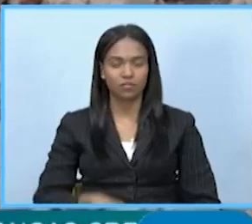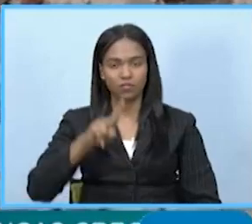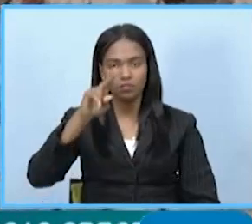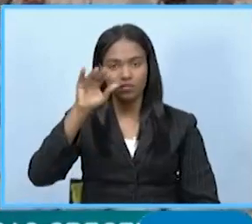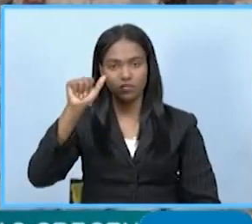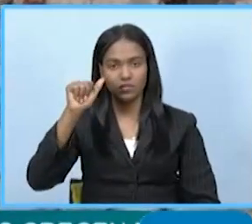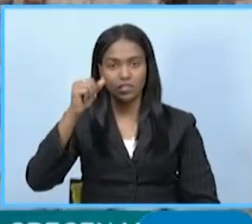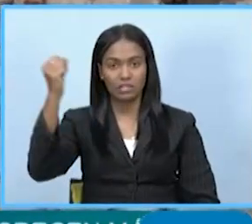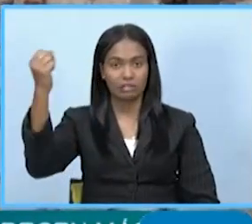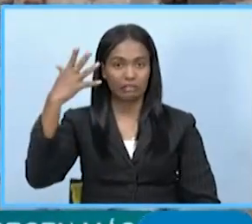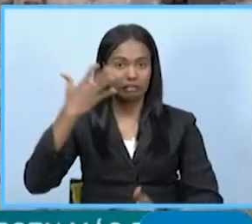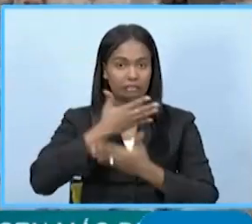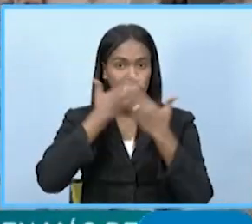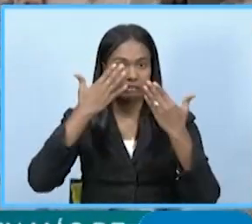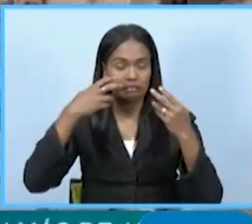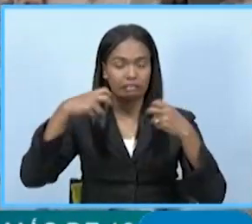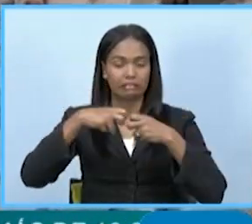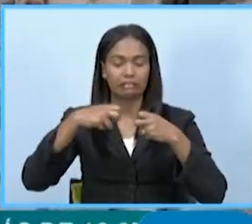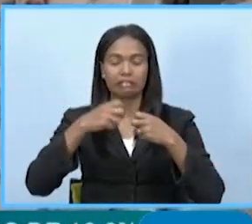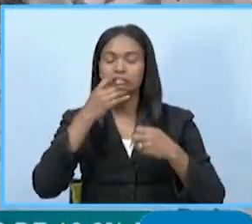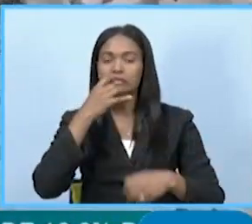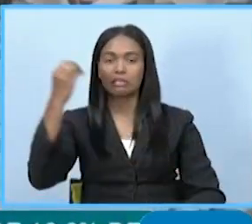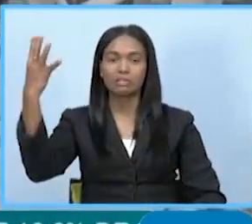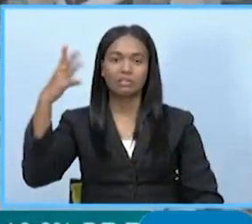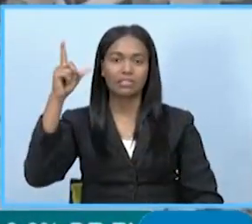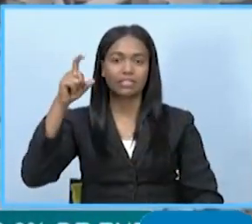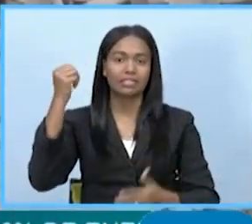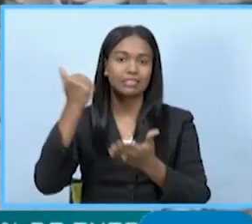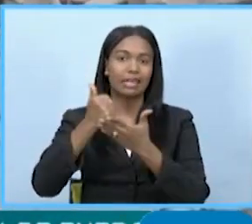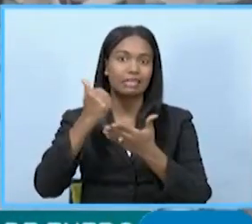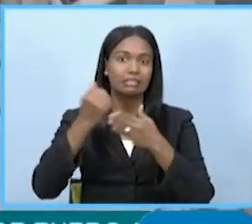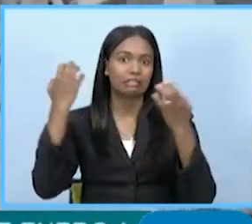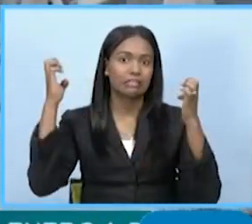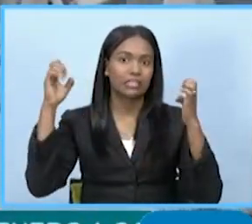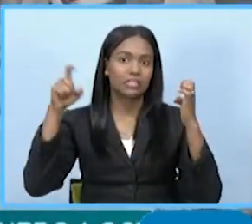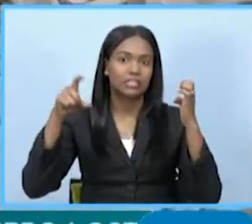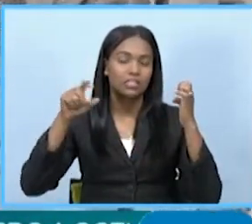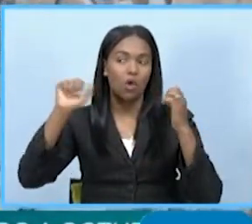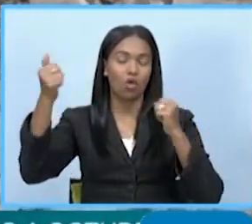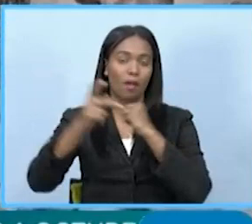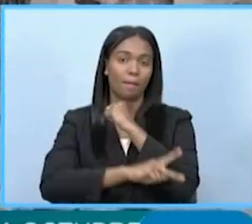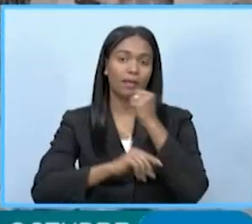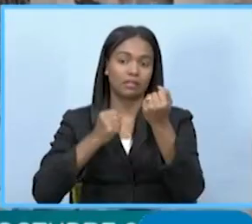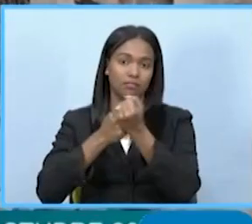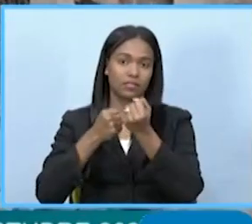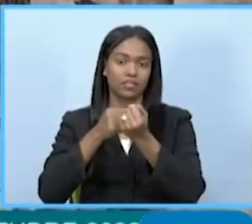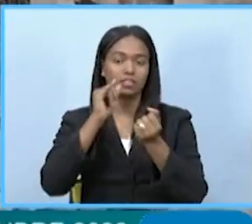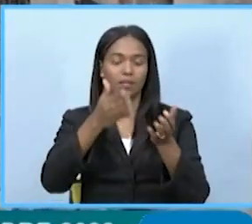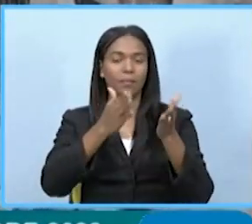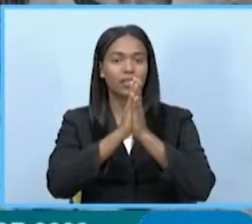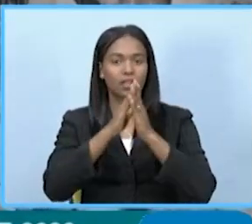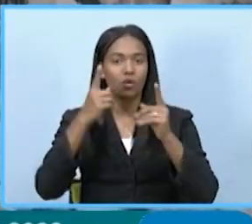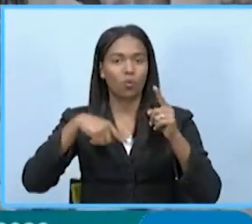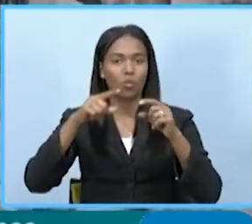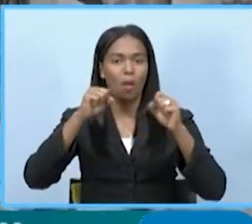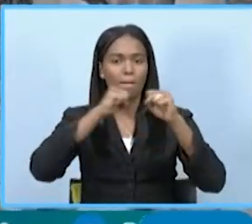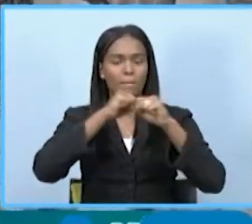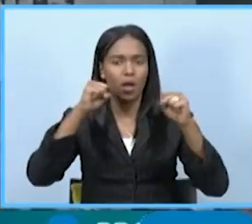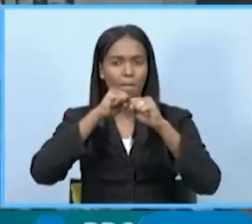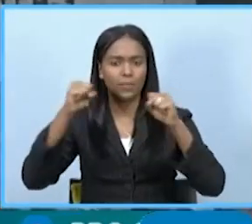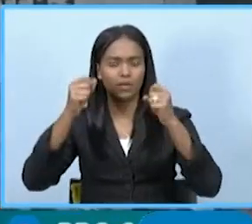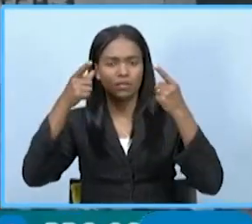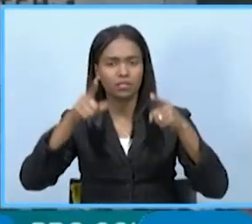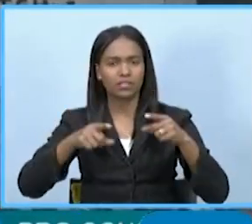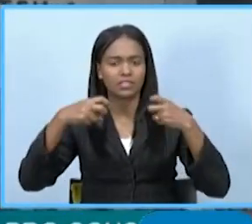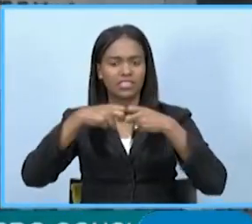Ucrania sin luz. La red eléctrica ucraniana necesita ayuda urgente del exterior. Es la petición tras los bombardeos a las